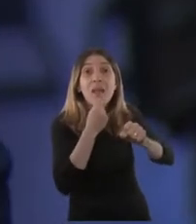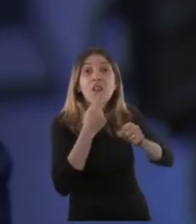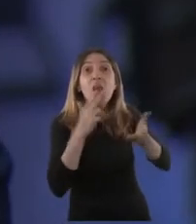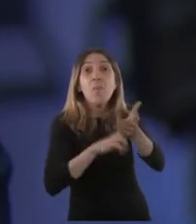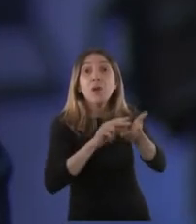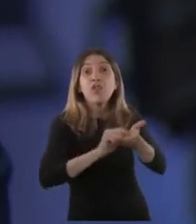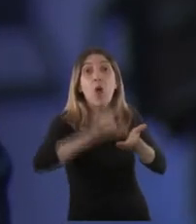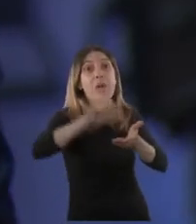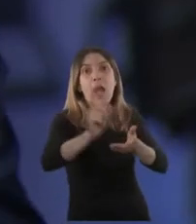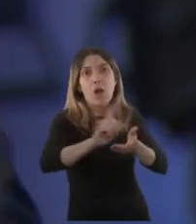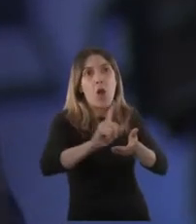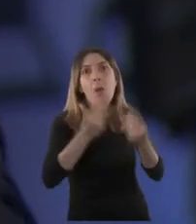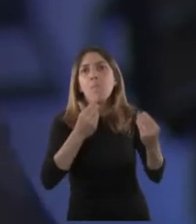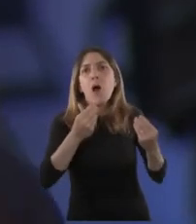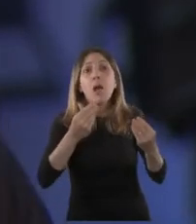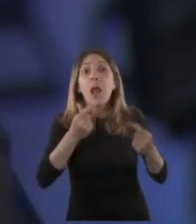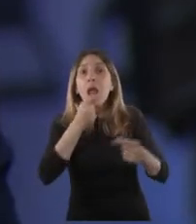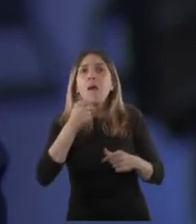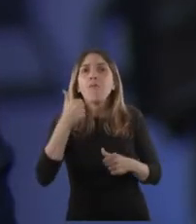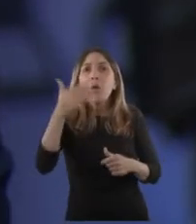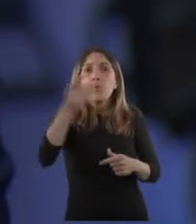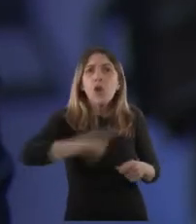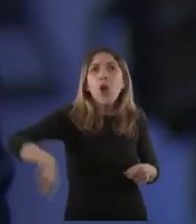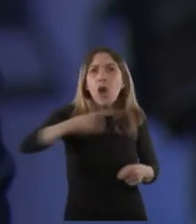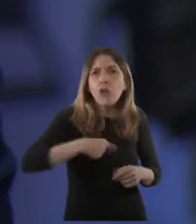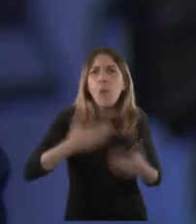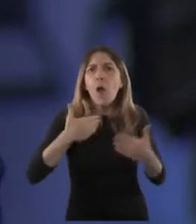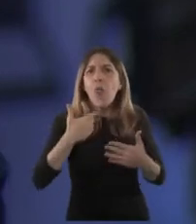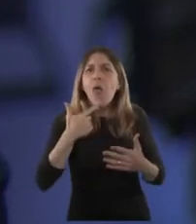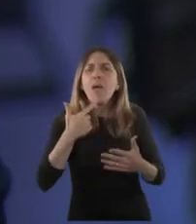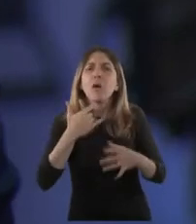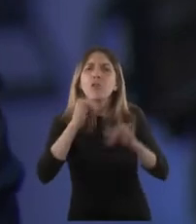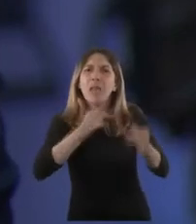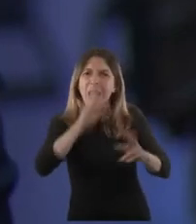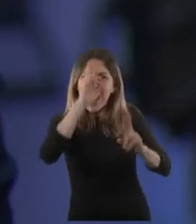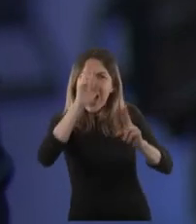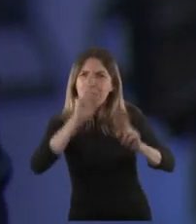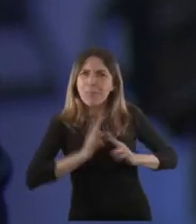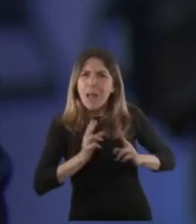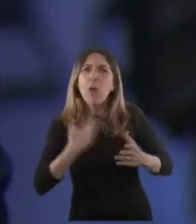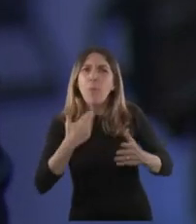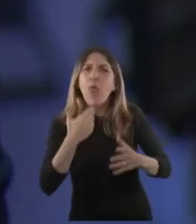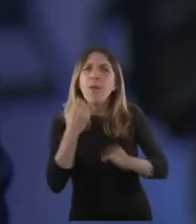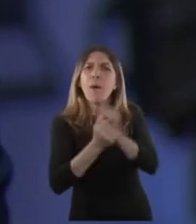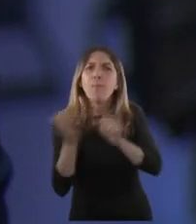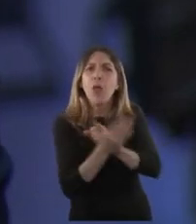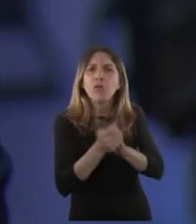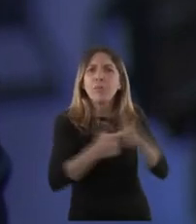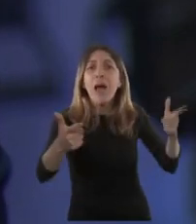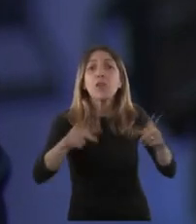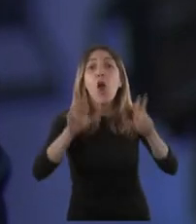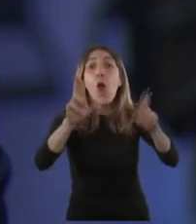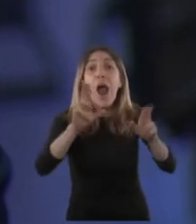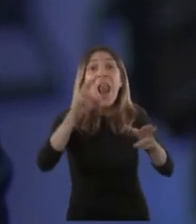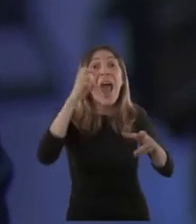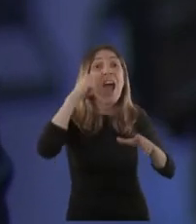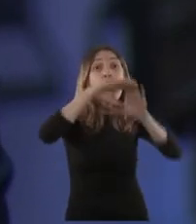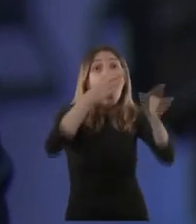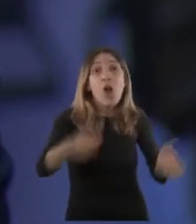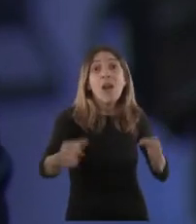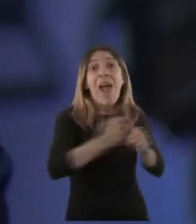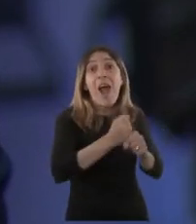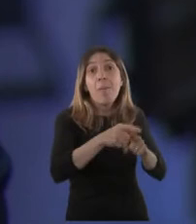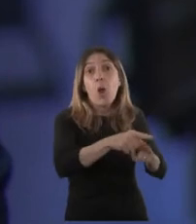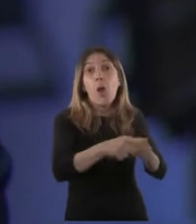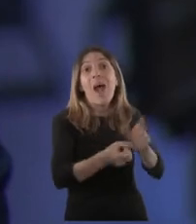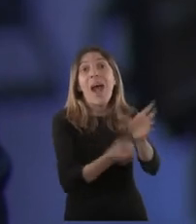sector puede traer mucho más con reglas de juego, que ojalá los legisladores nacionales puedan darle a ese sector